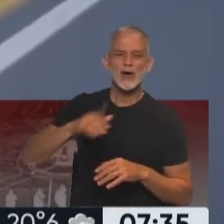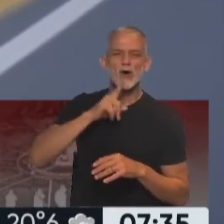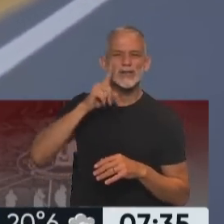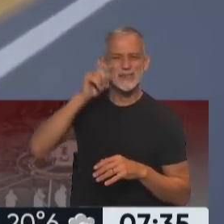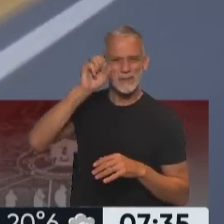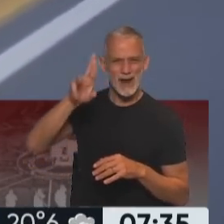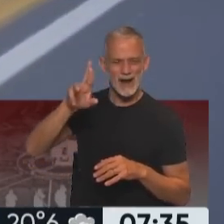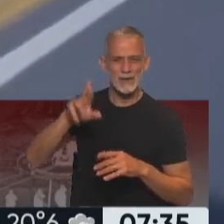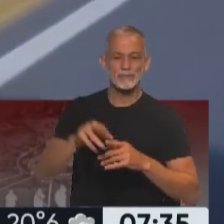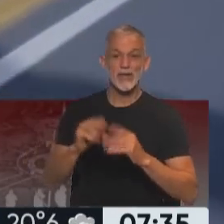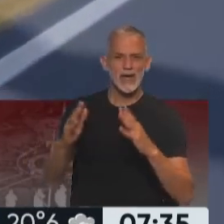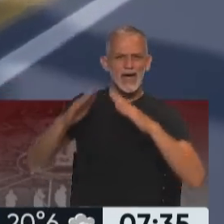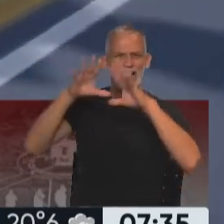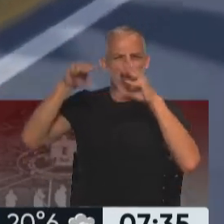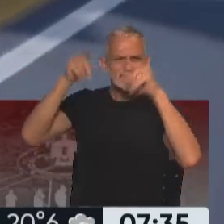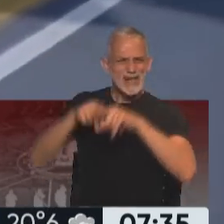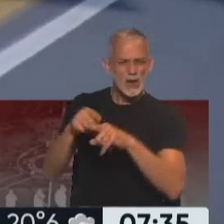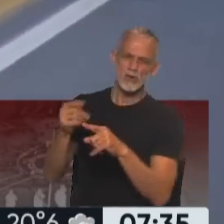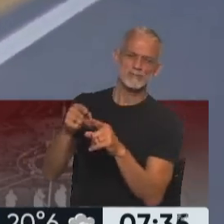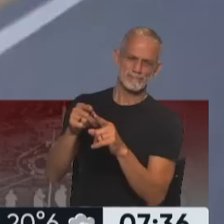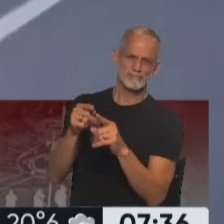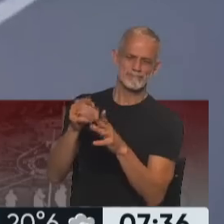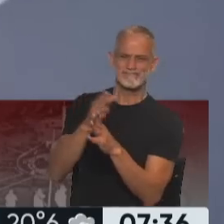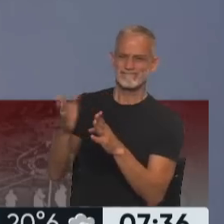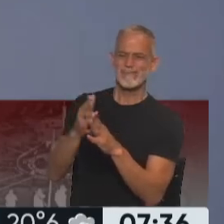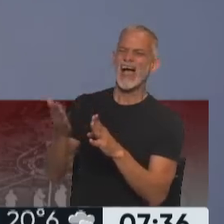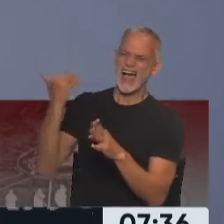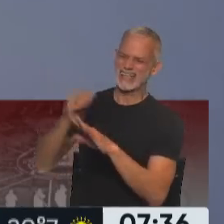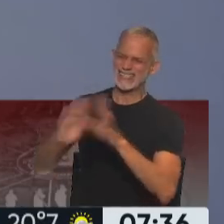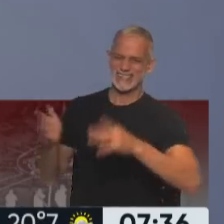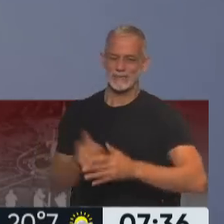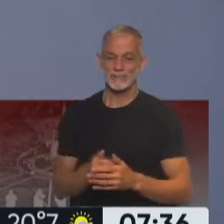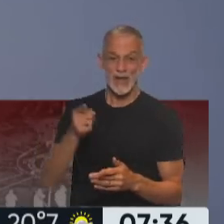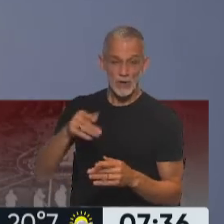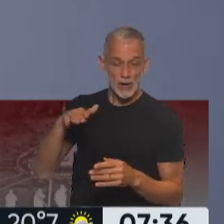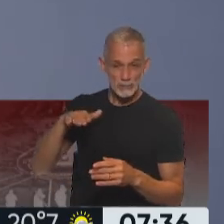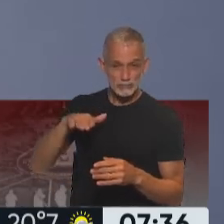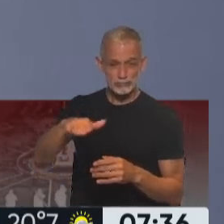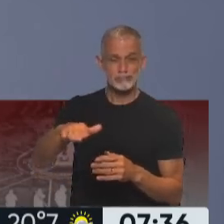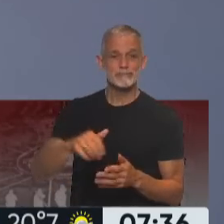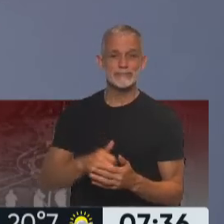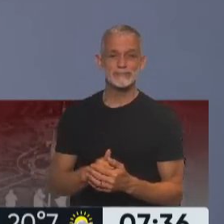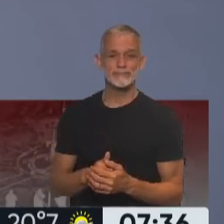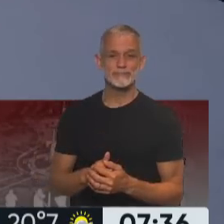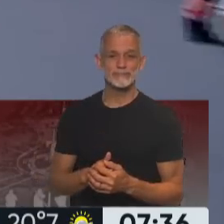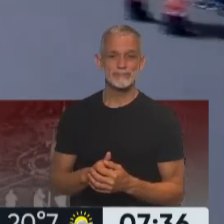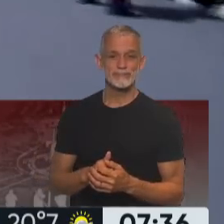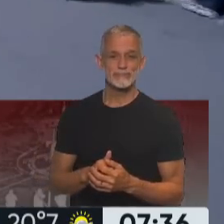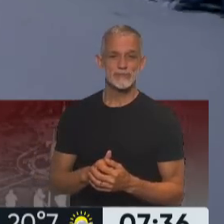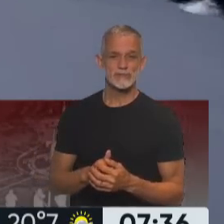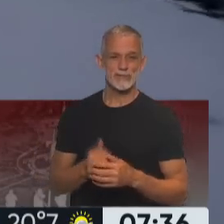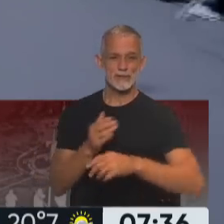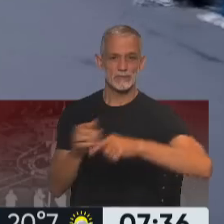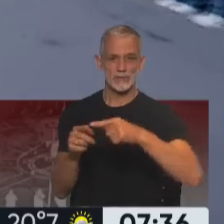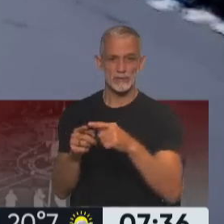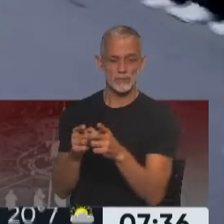queda por ahí cerquita? Ya quedó muy atrás. Ya quedó muy atrás. Sí. Ya Ahora está entrando pasó. a la zona. Es el Jesús, ¿no? La